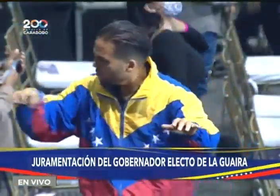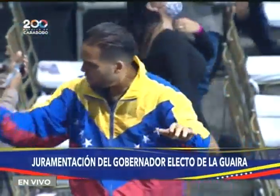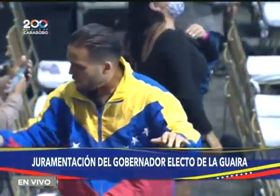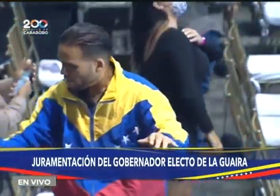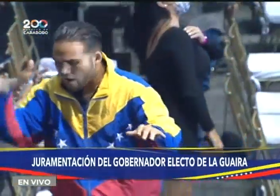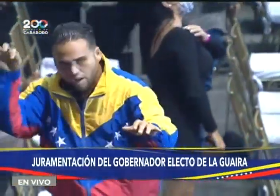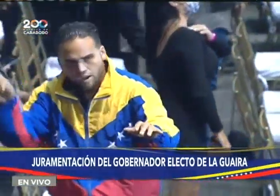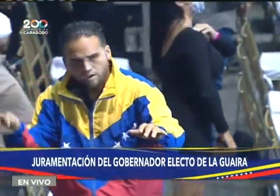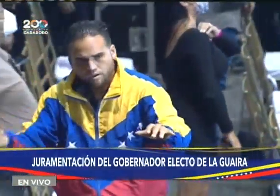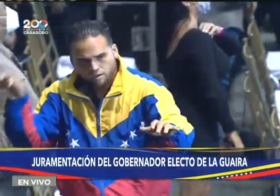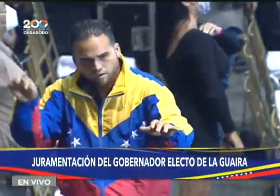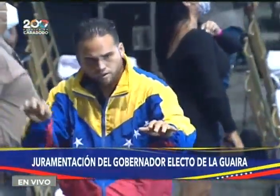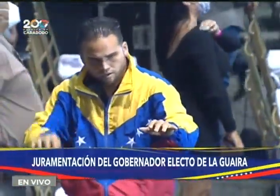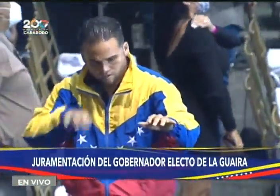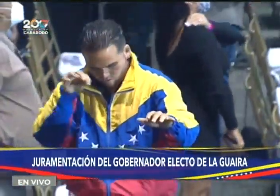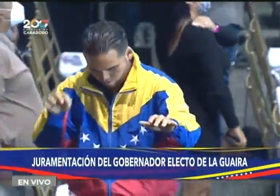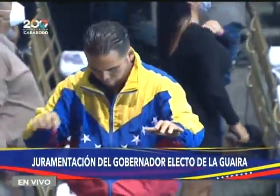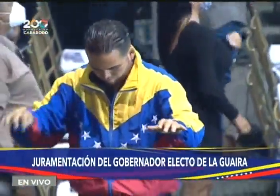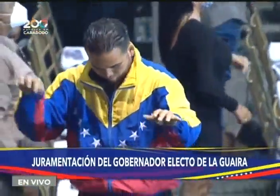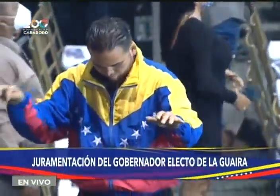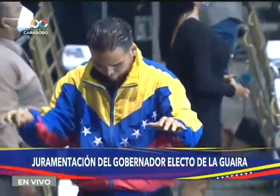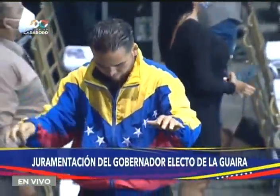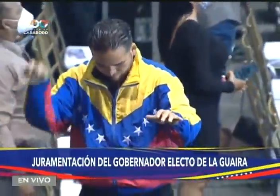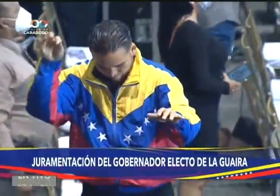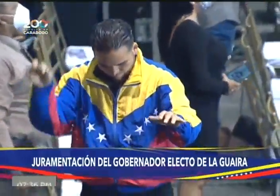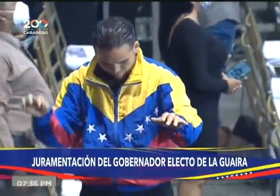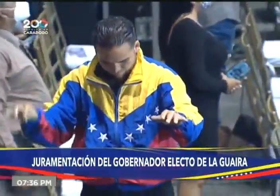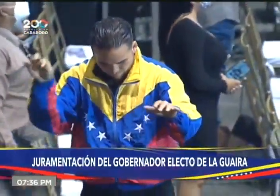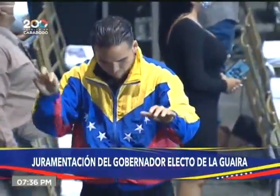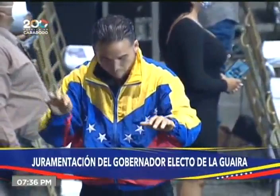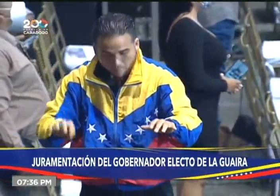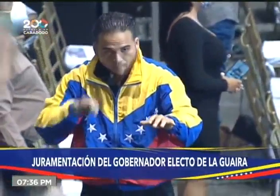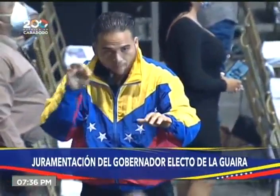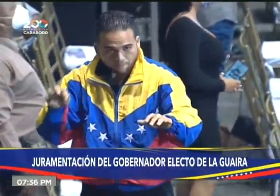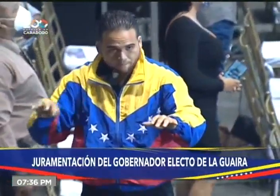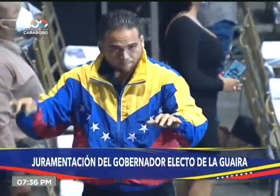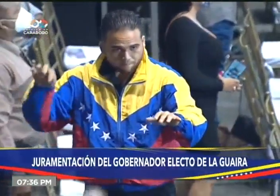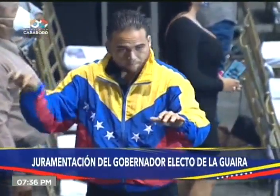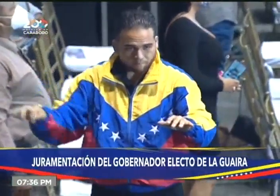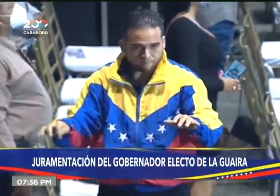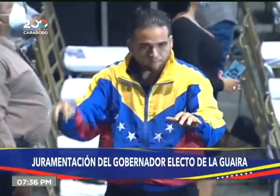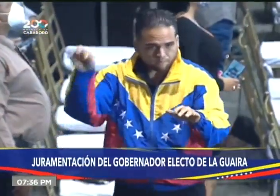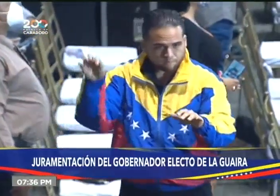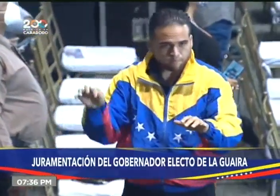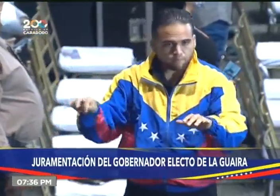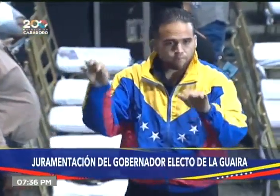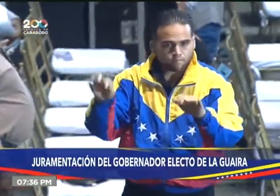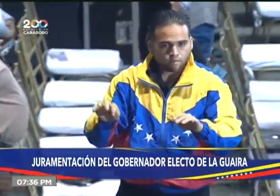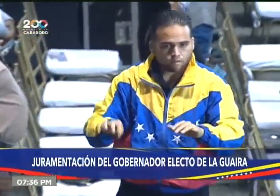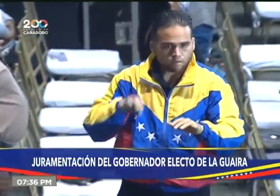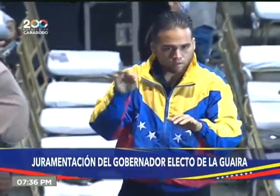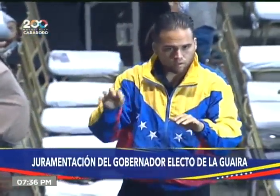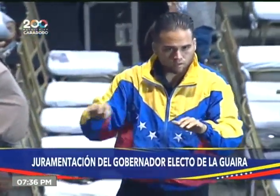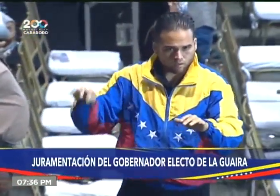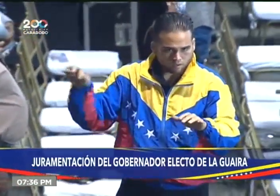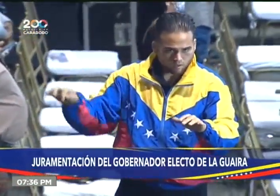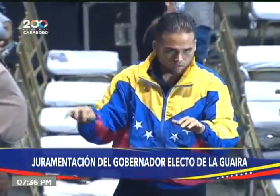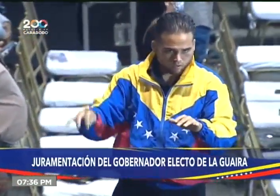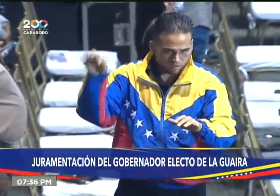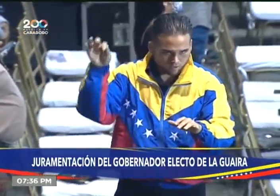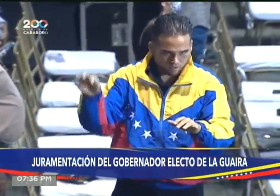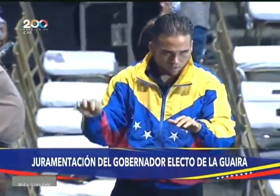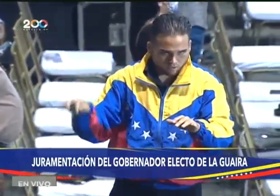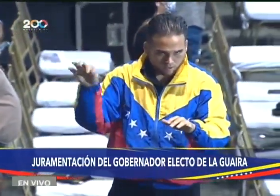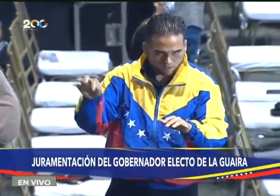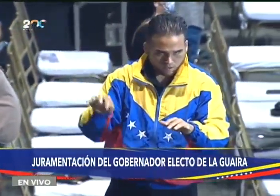Alejandro Terán. Lidera esta actividad el presidente constitucional de la República Bolivariana de Venezuela, Nicolás Maduro